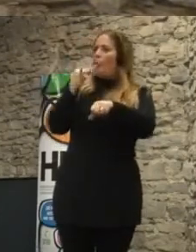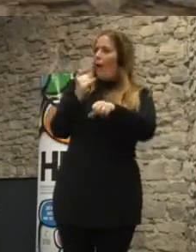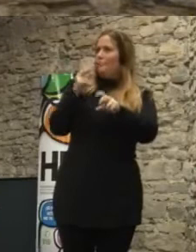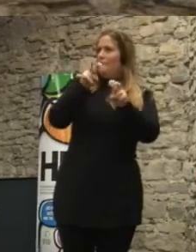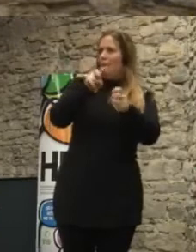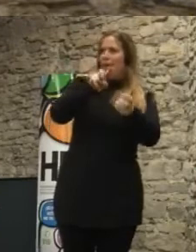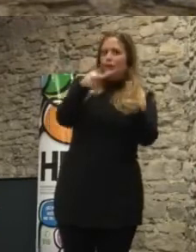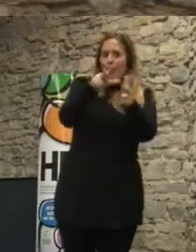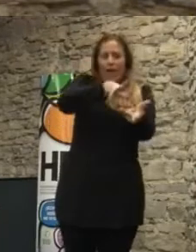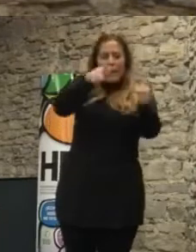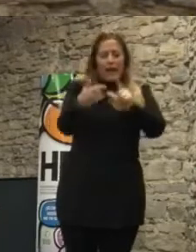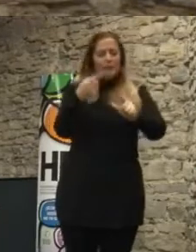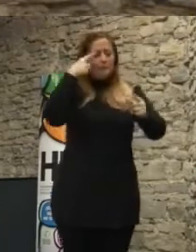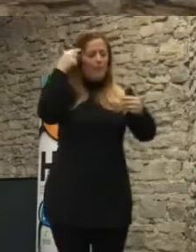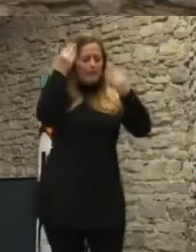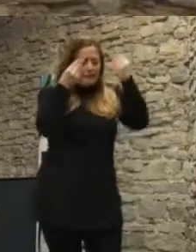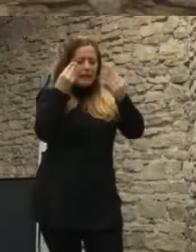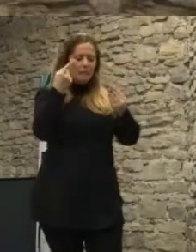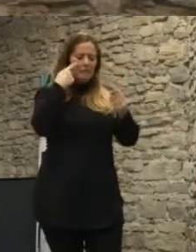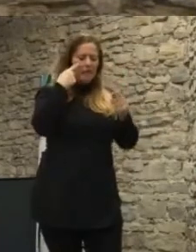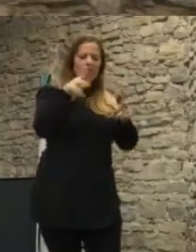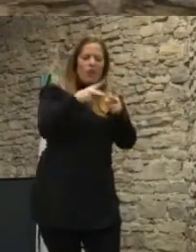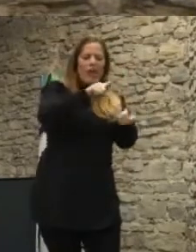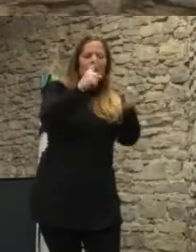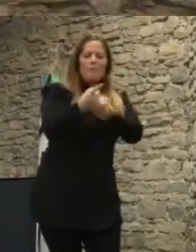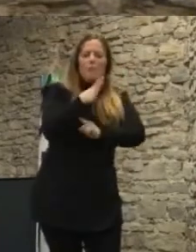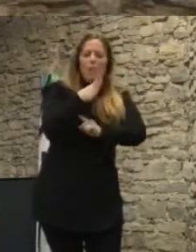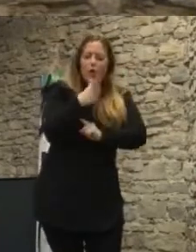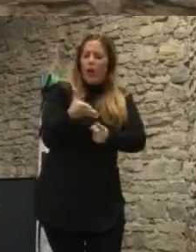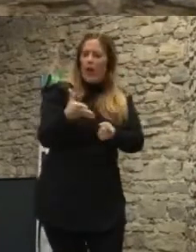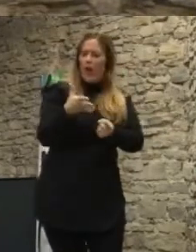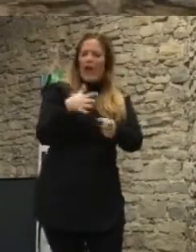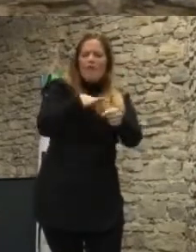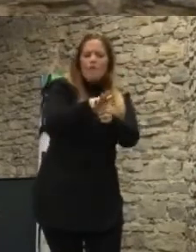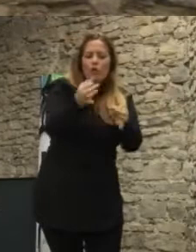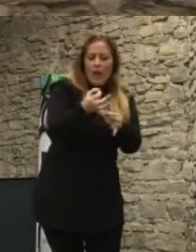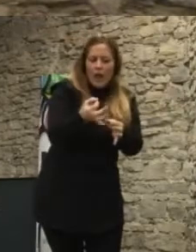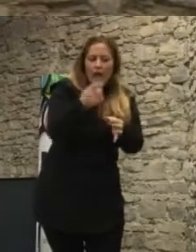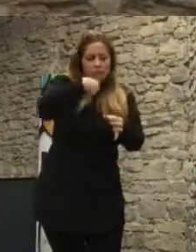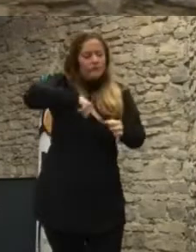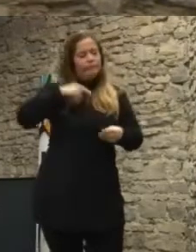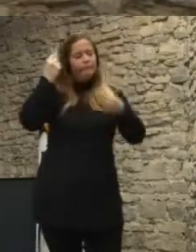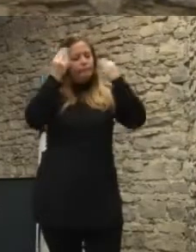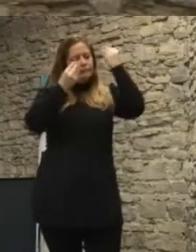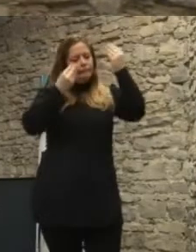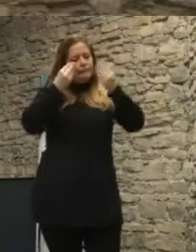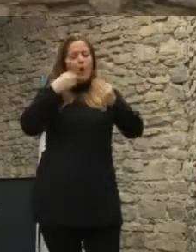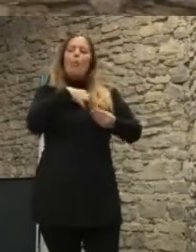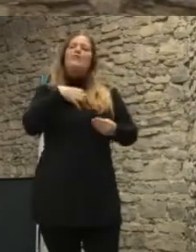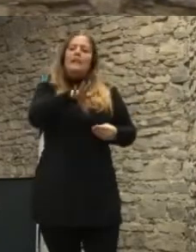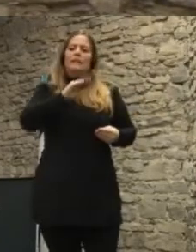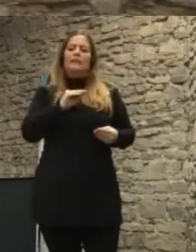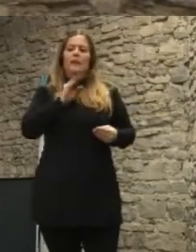cambio, nos cuesta entender todos los elementos que conforman este cambio, ¿no? Por lo tanto, estamos en una sociedad